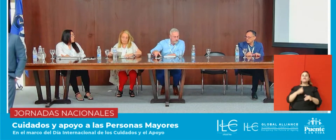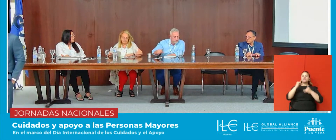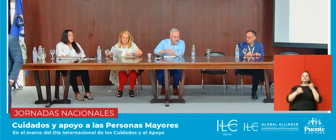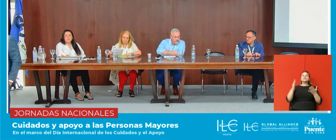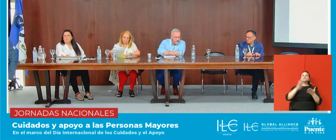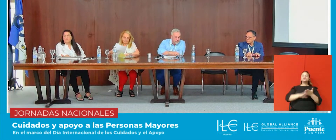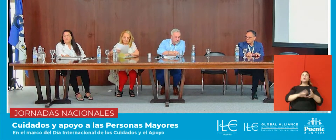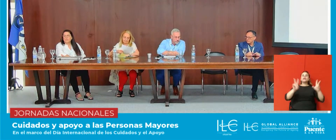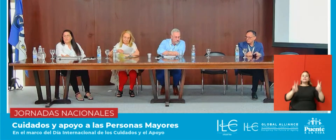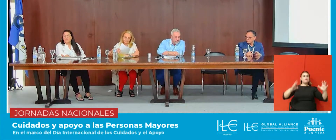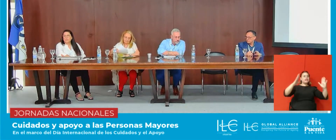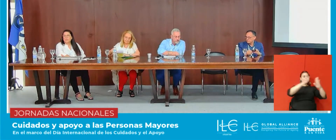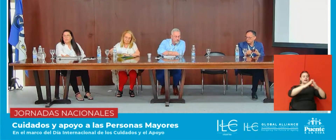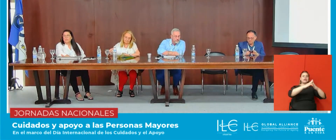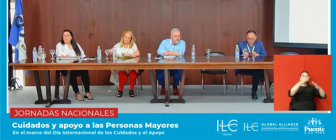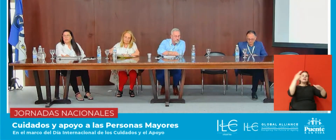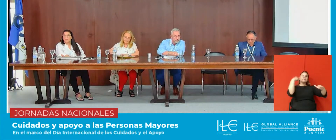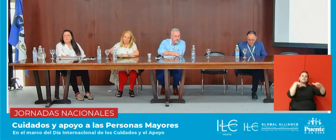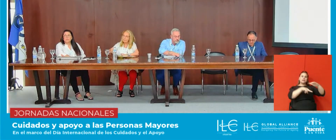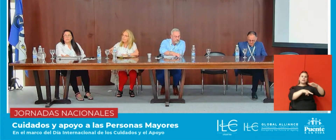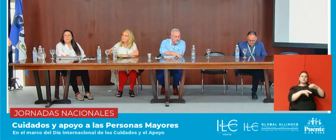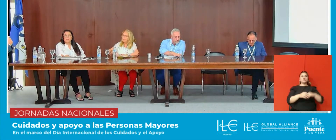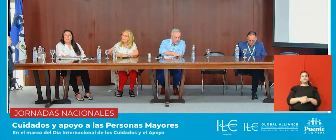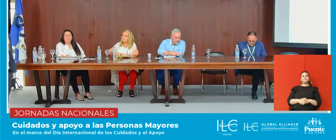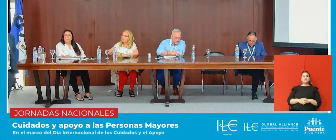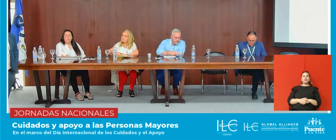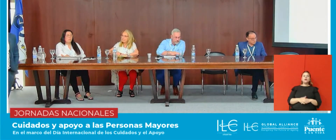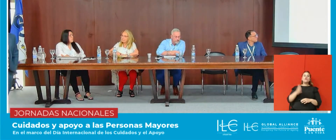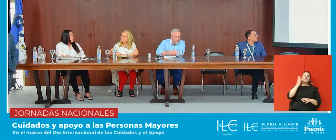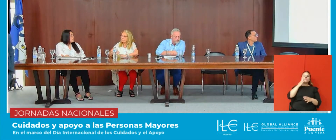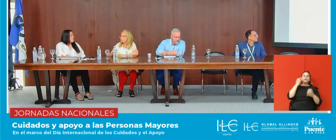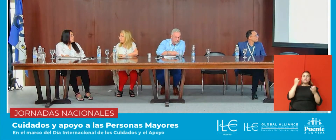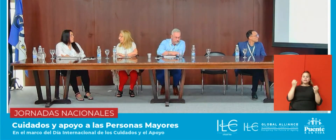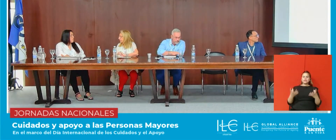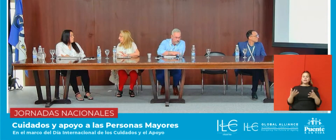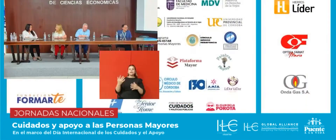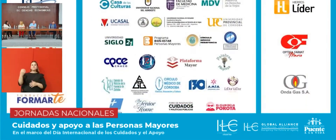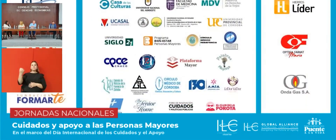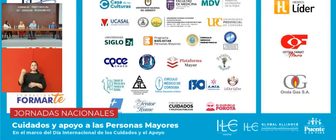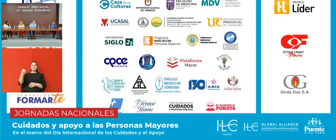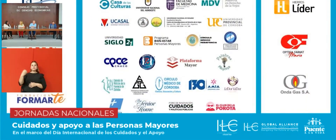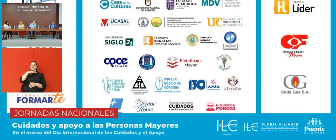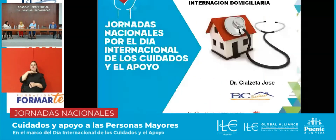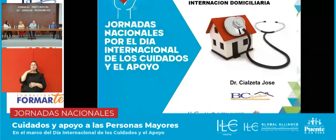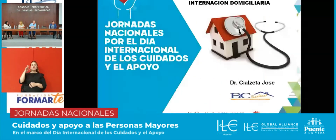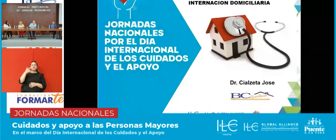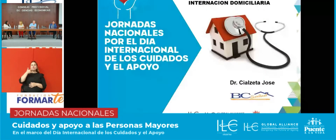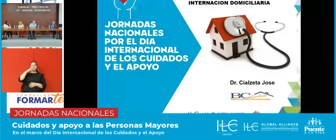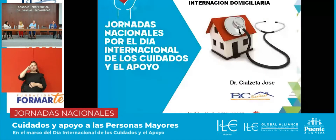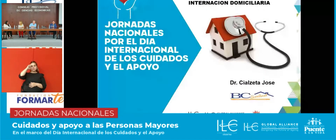Buenas tardes, mi nombre es José Ciacelta. En primer lugar, quiero agradecer la